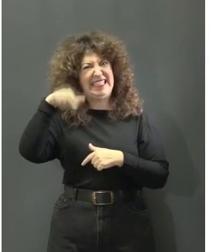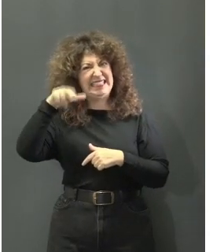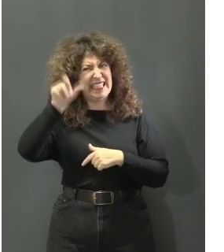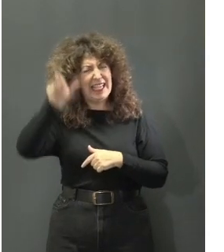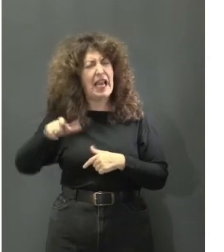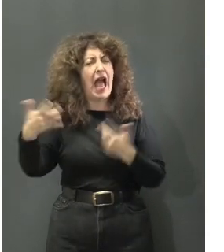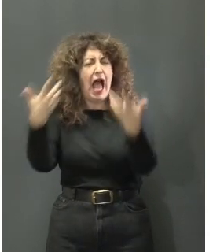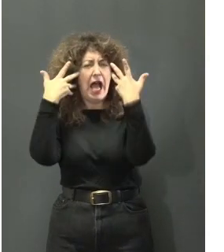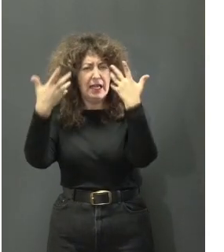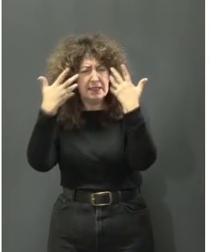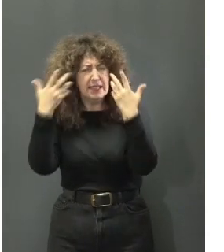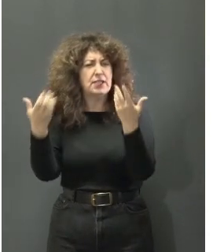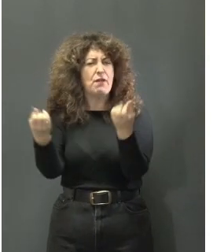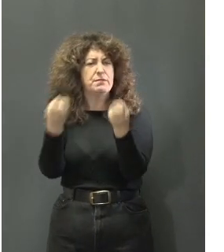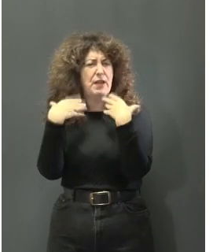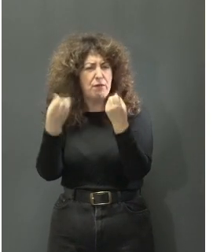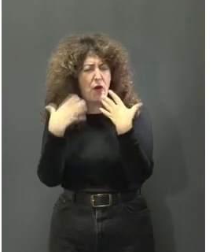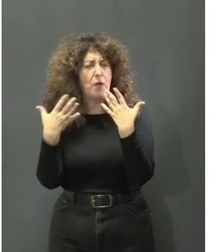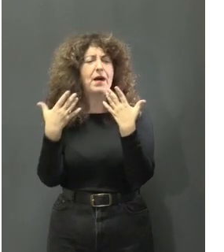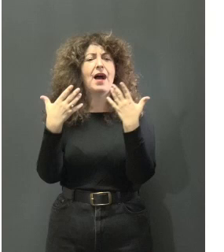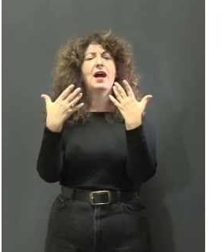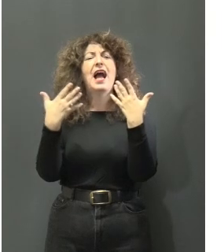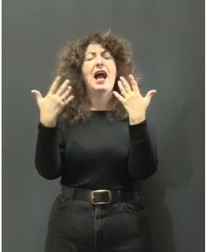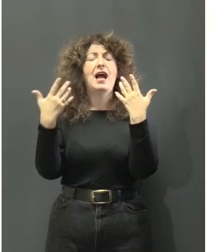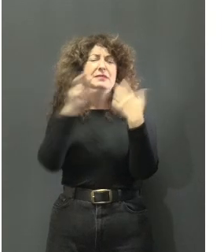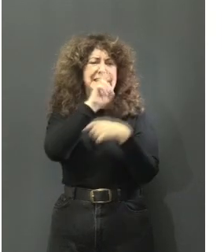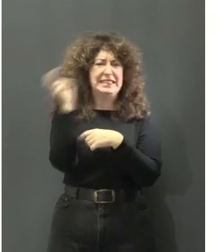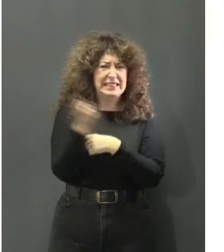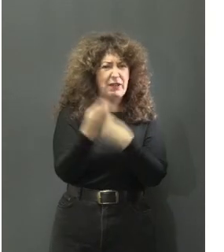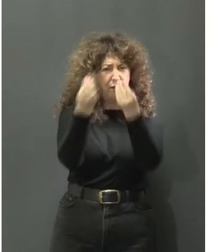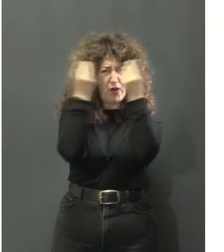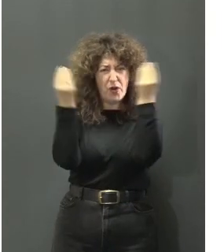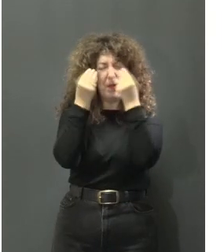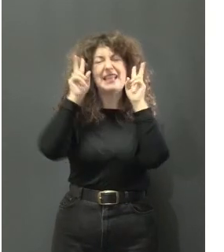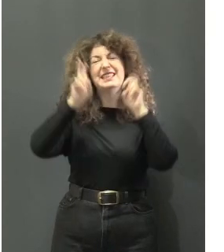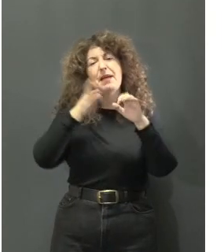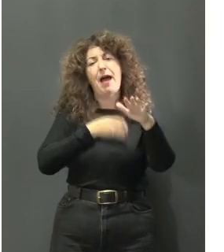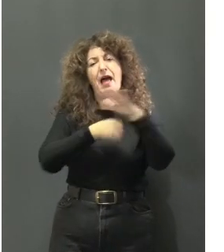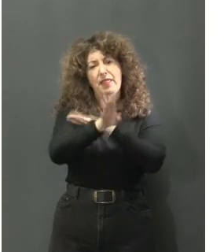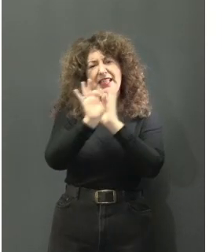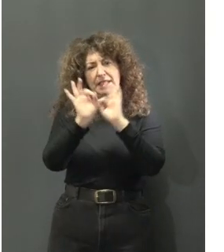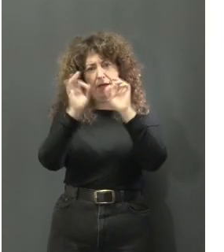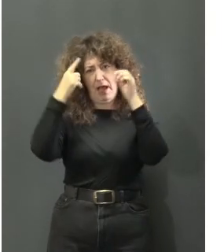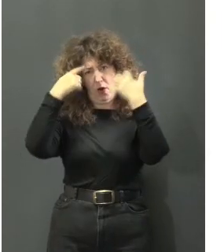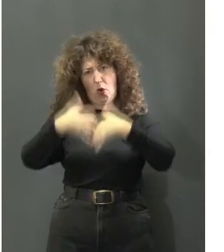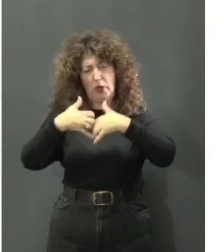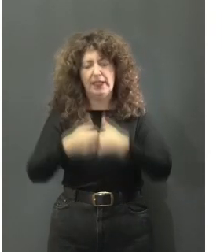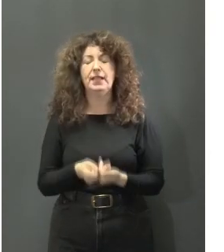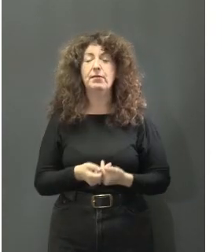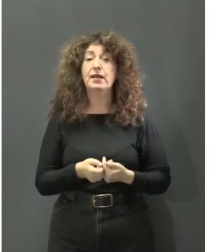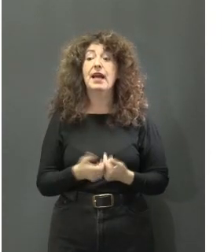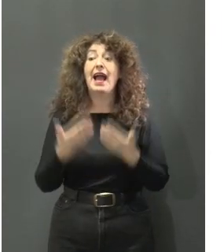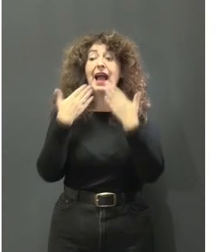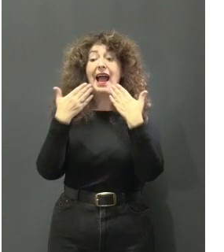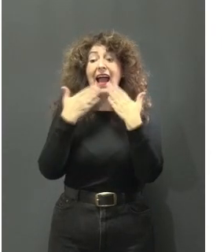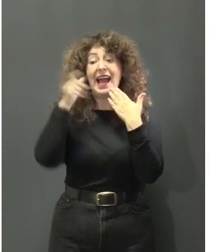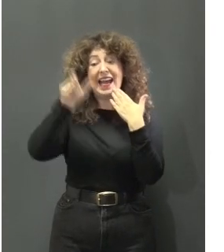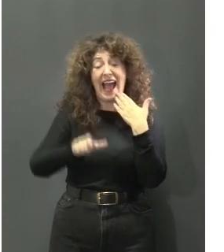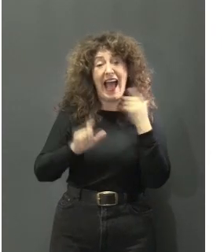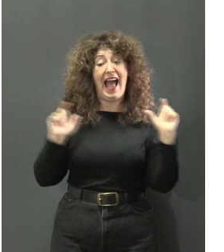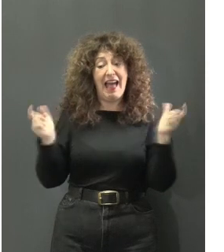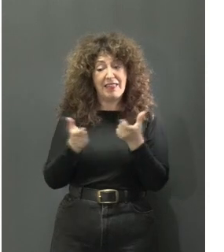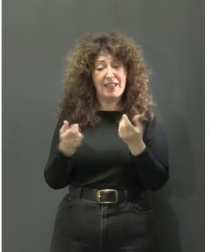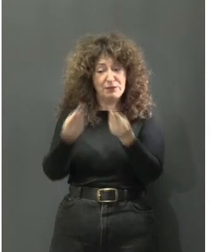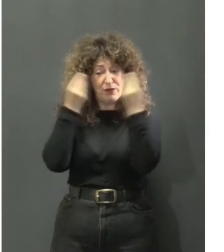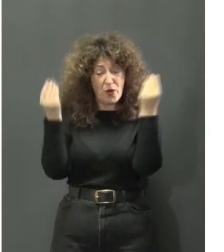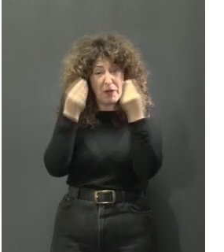asesorando, formando e informando sobre todo lo relacionado con accesibilidad cognitiva. Y gracias a esta formación y